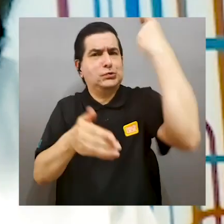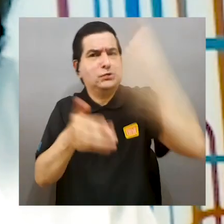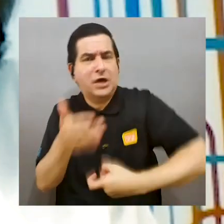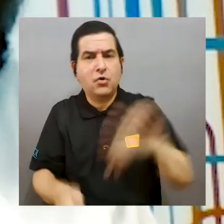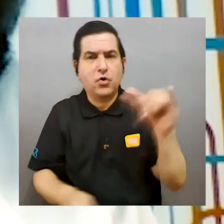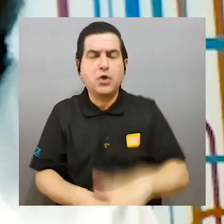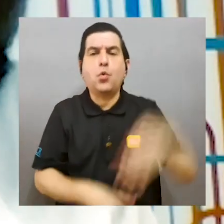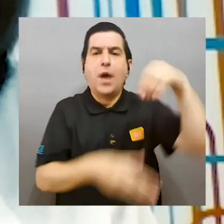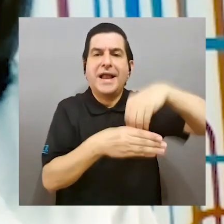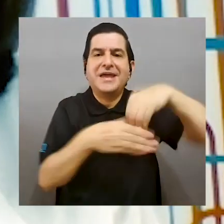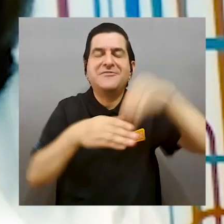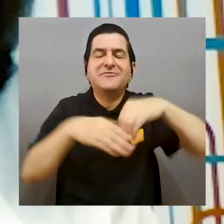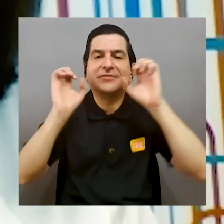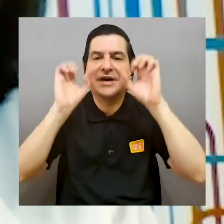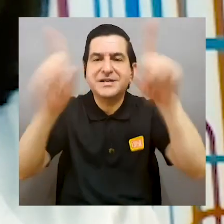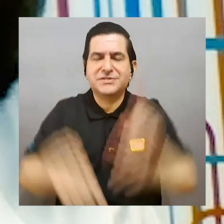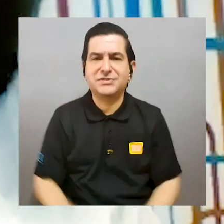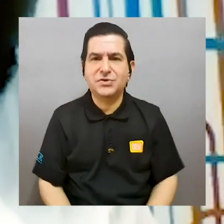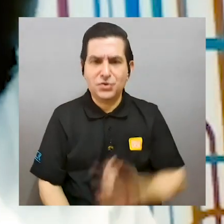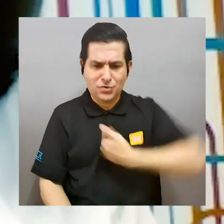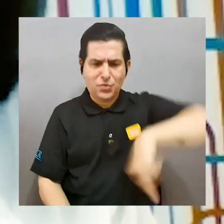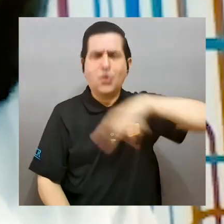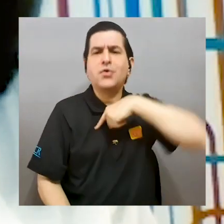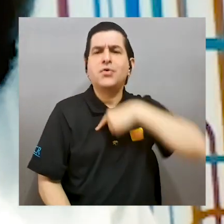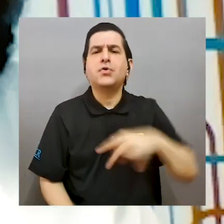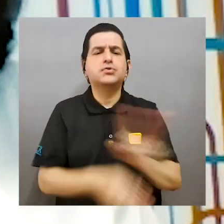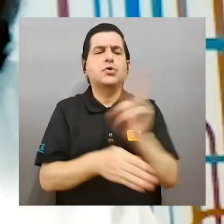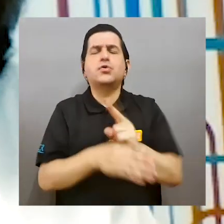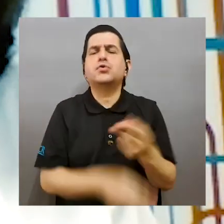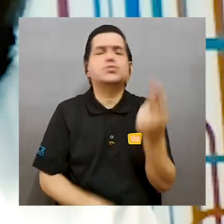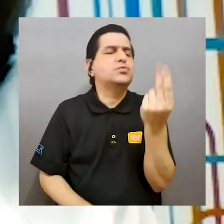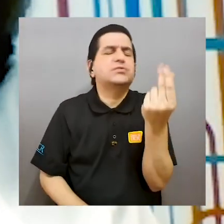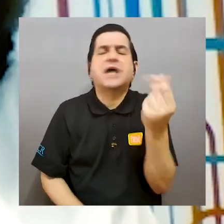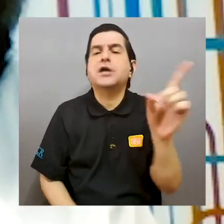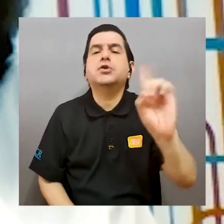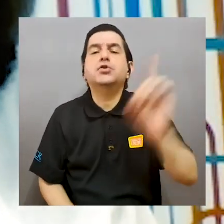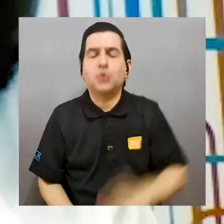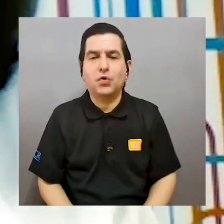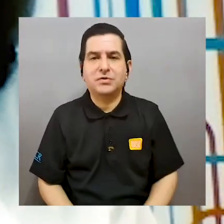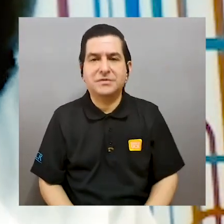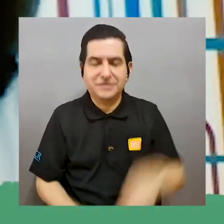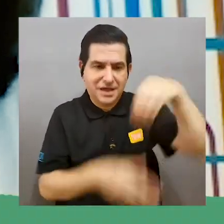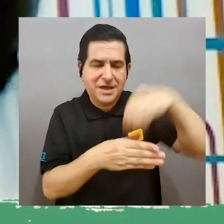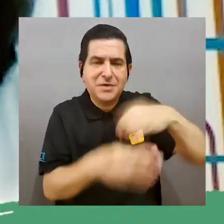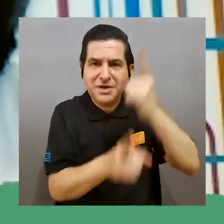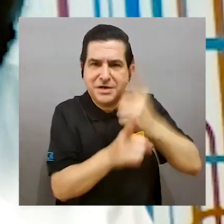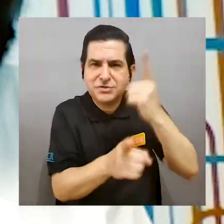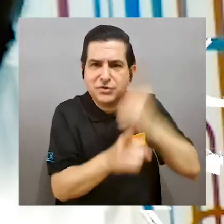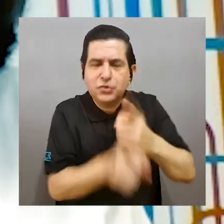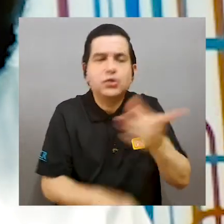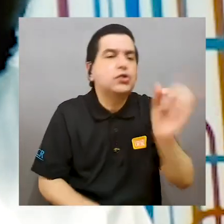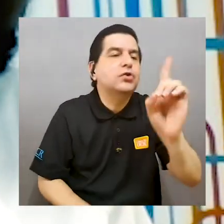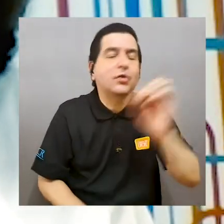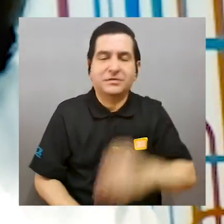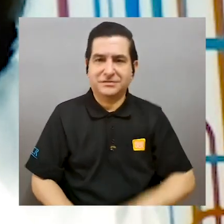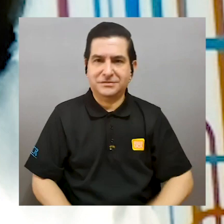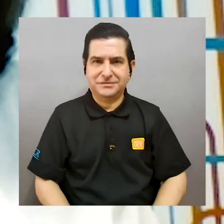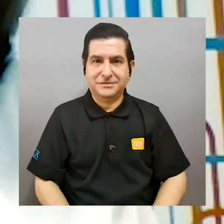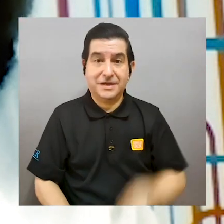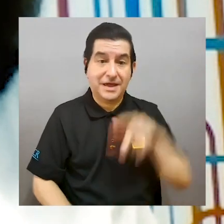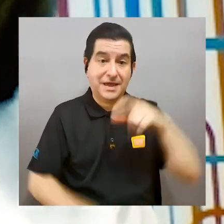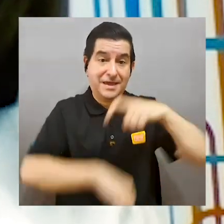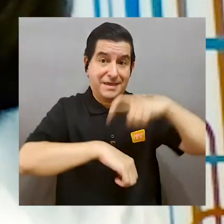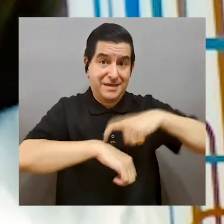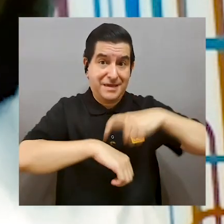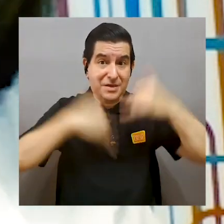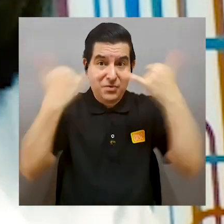esfuerzos también con la inversión en educación, donde colocamos el gasto, donde hacemos una inversión adecuada del gasto. Y